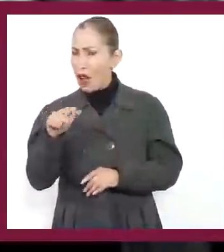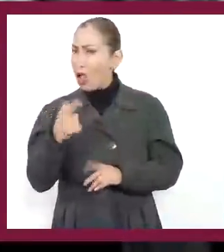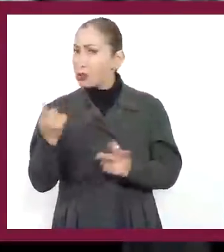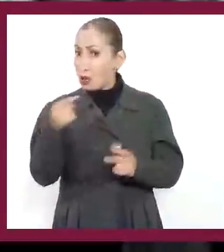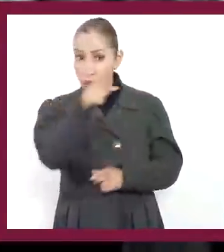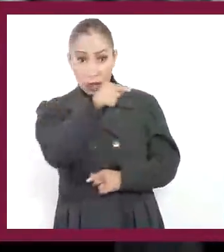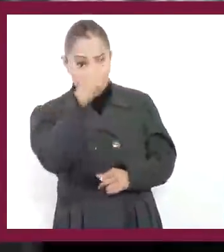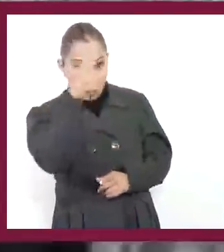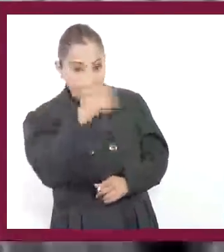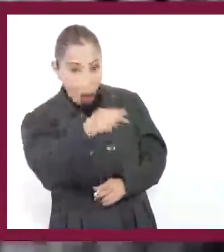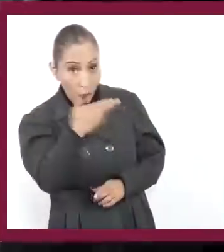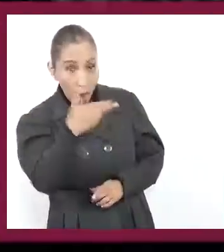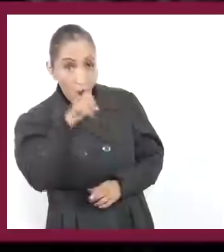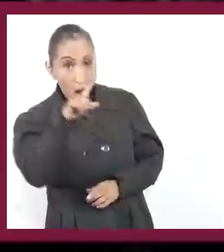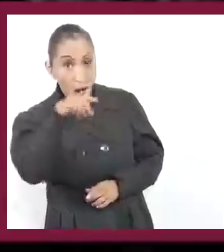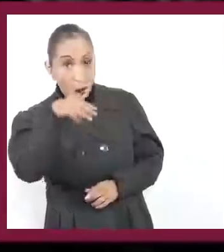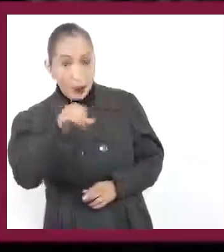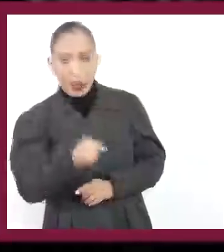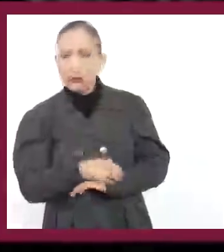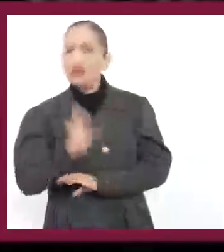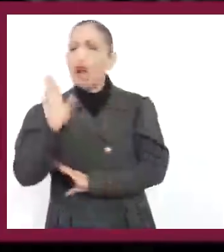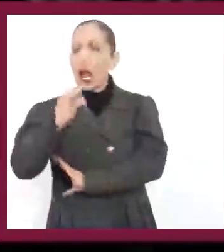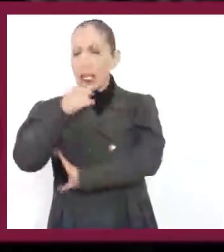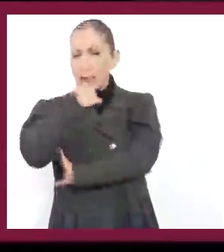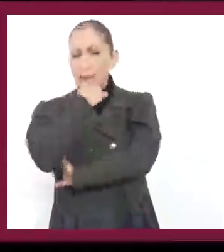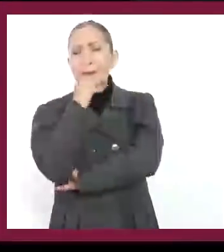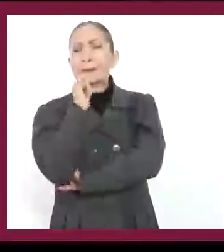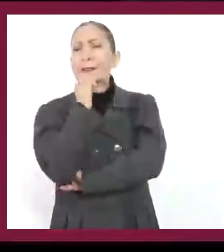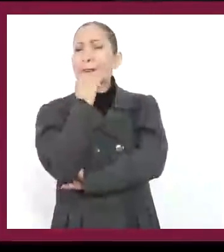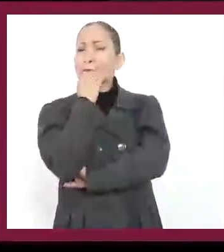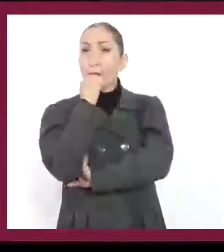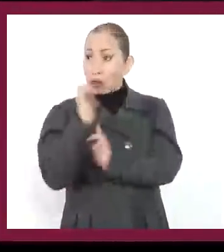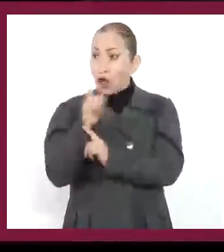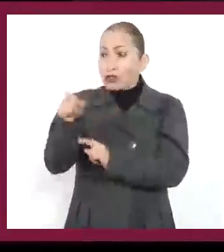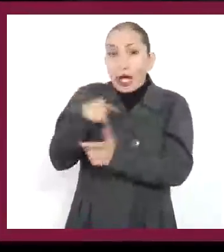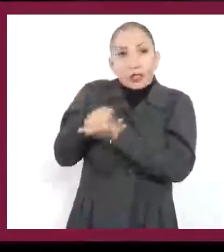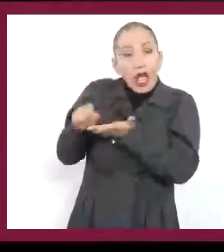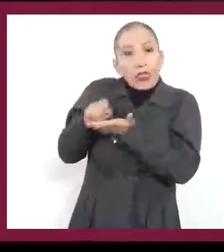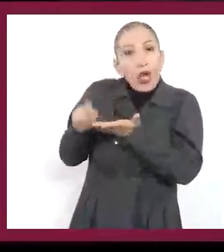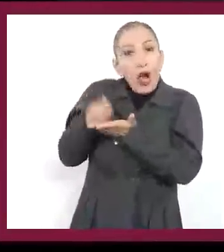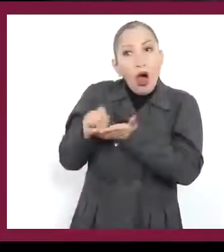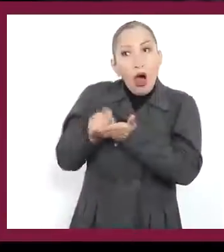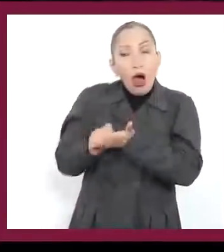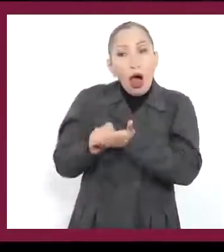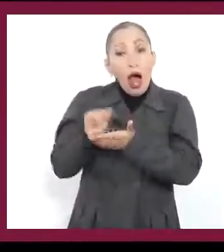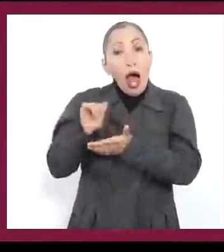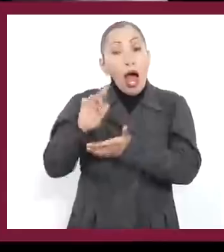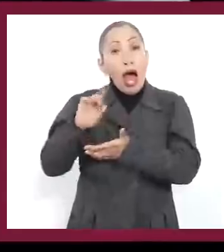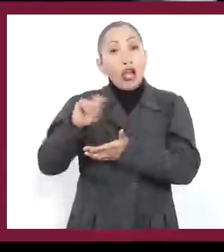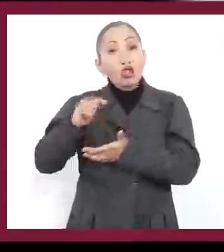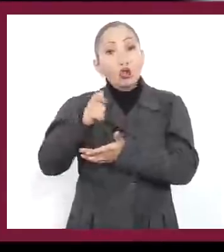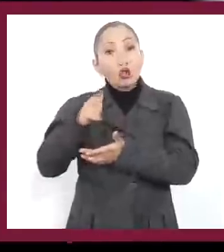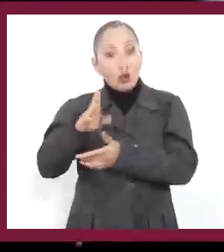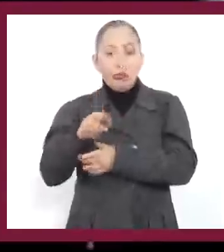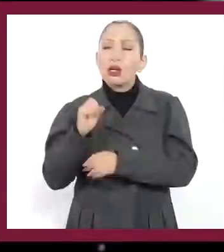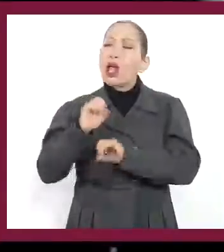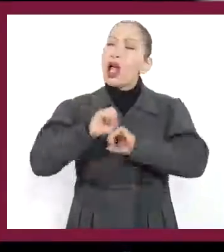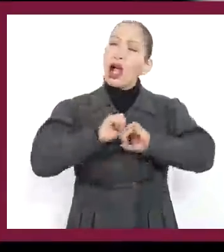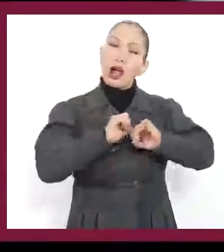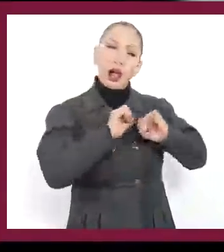es usted, señor Holmes? Eso parece, Watson. Entonces el escritor es Sir Arthur Conan Doyle.